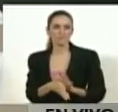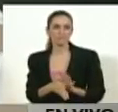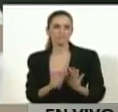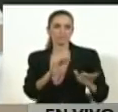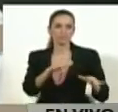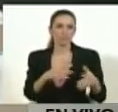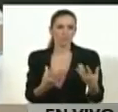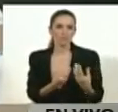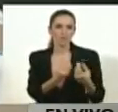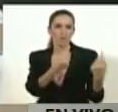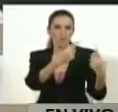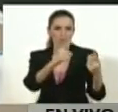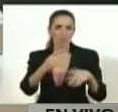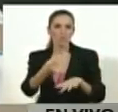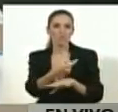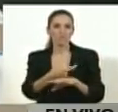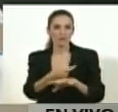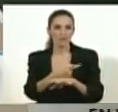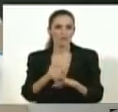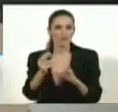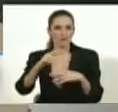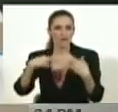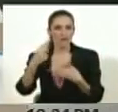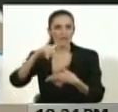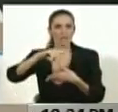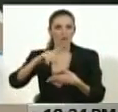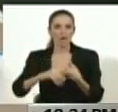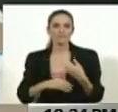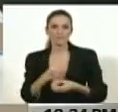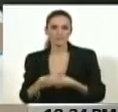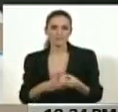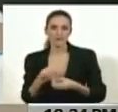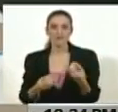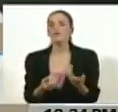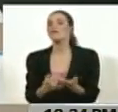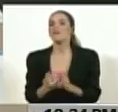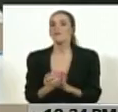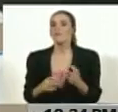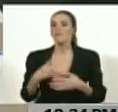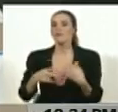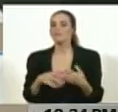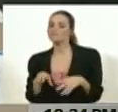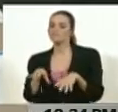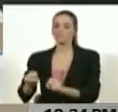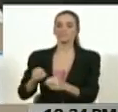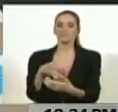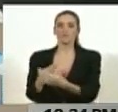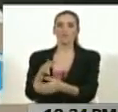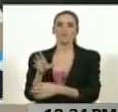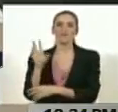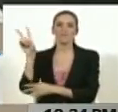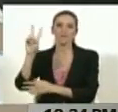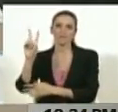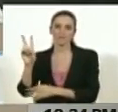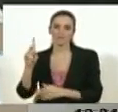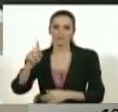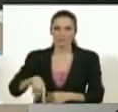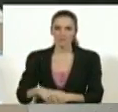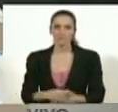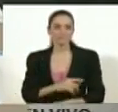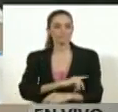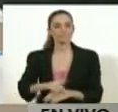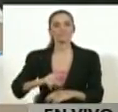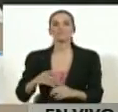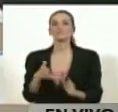conjuntamente con otros gobiernos de la región para ejecutar el plan de intervención contra nuestro país se impuso